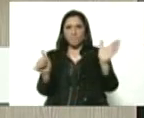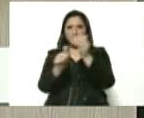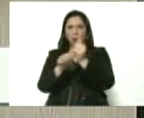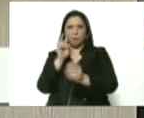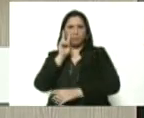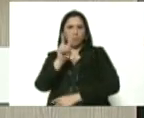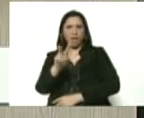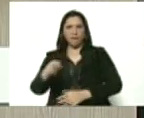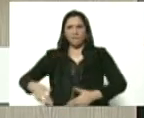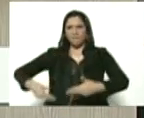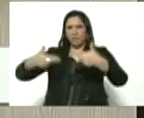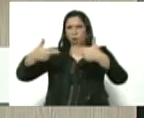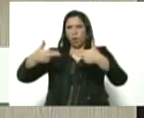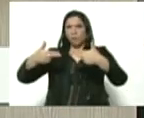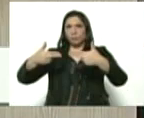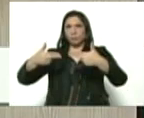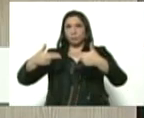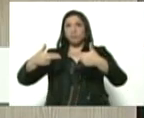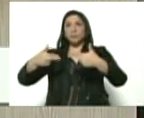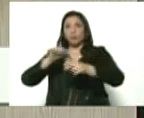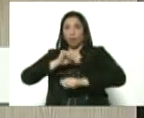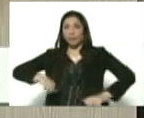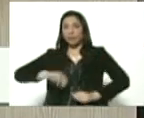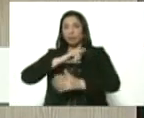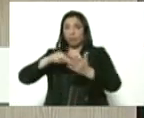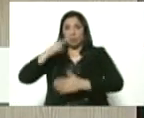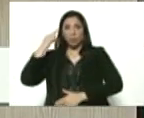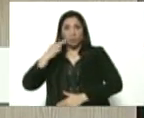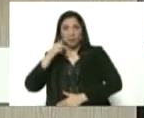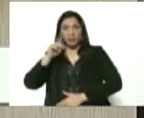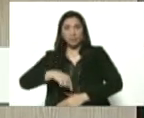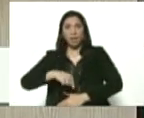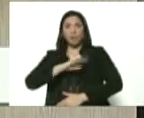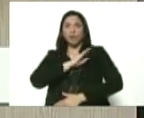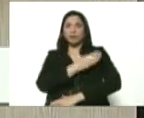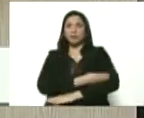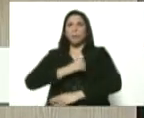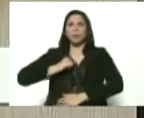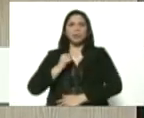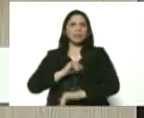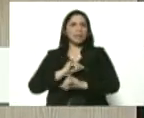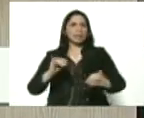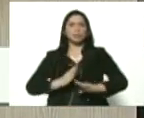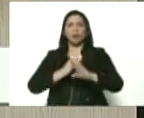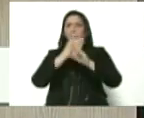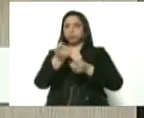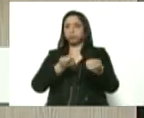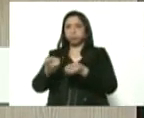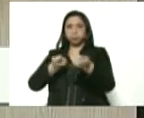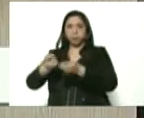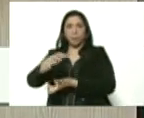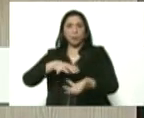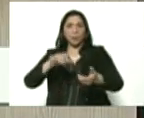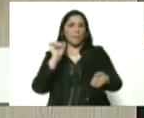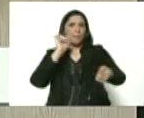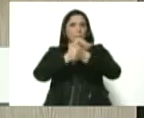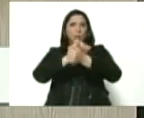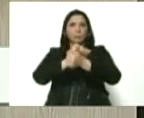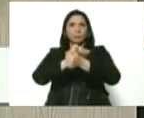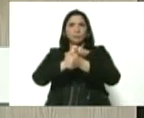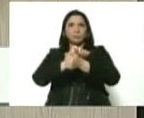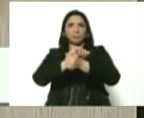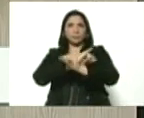del enfrentamiento y de que la Fuerza Armada Nacional Bolivariana y las fuerzas policiales habían controlado la situación, capturado